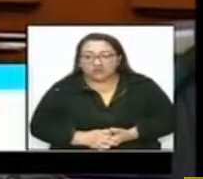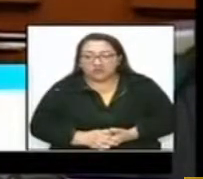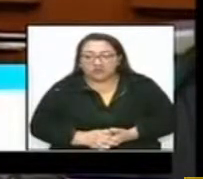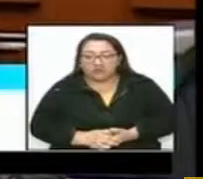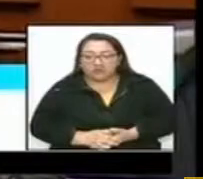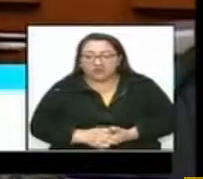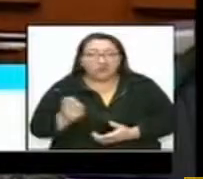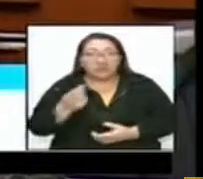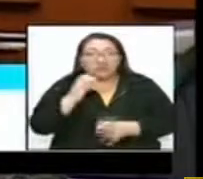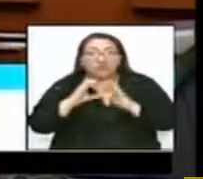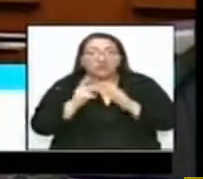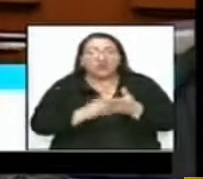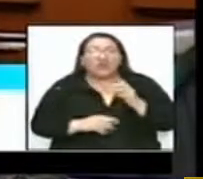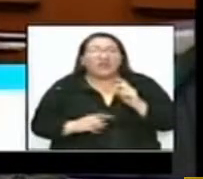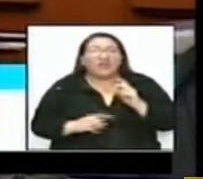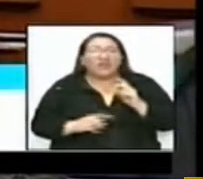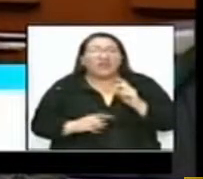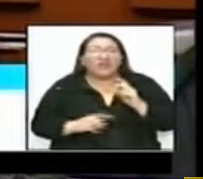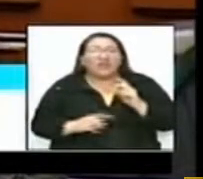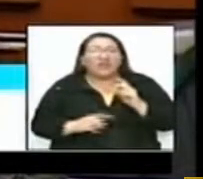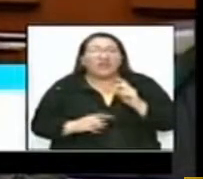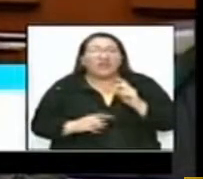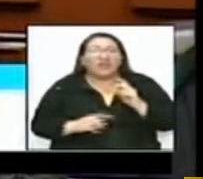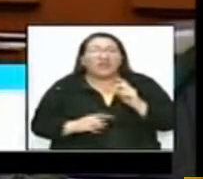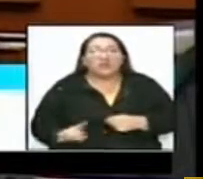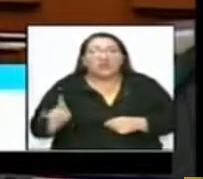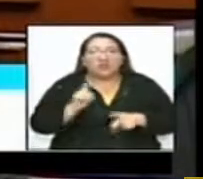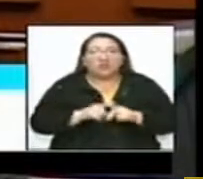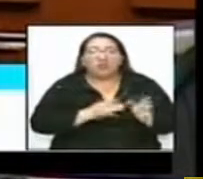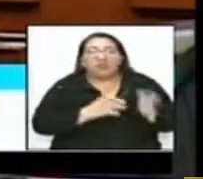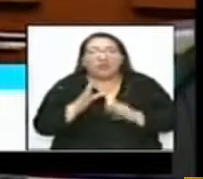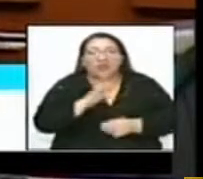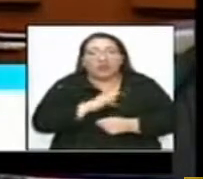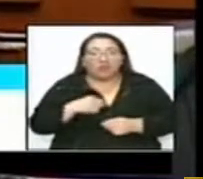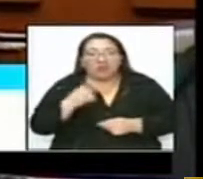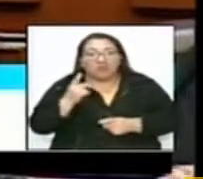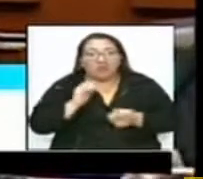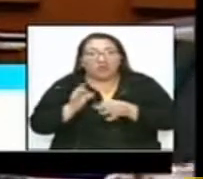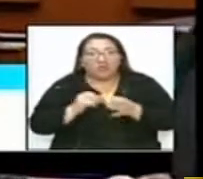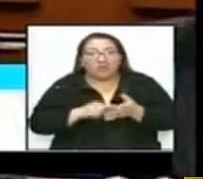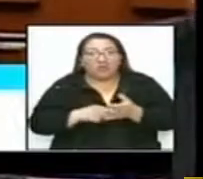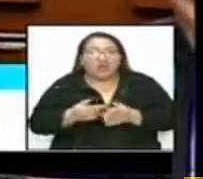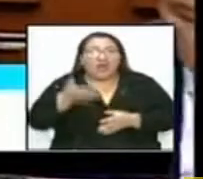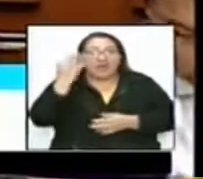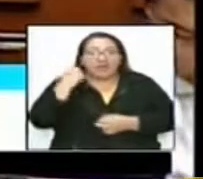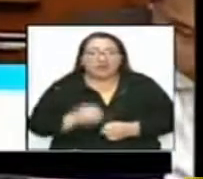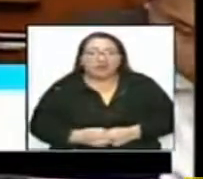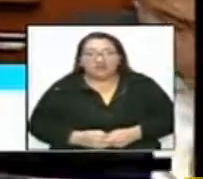discutibles sino que no pueden ser utilizados por parte del gobierno para una interpretación antojadiza